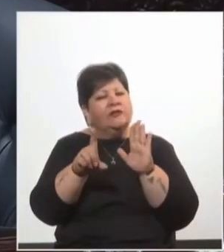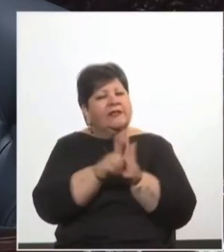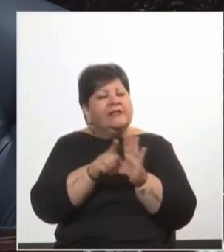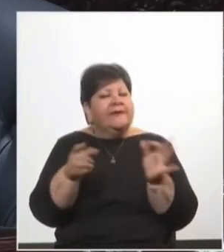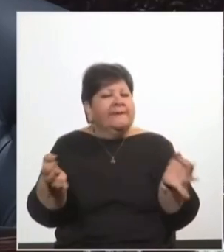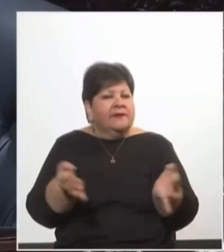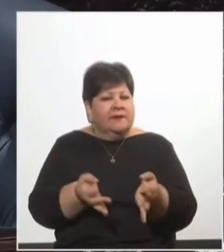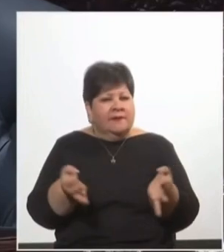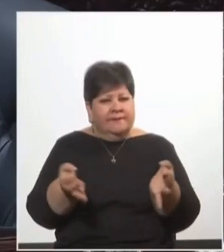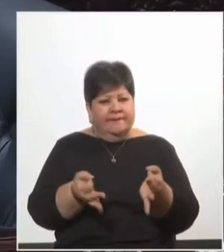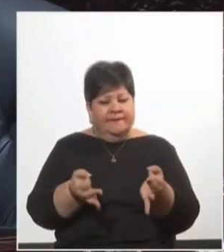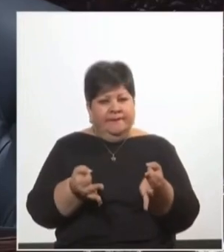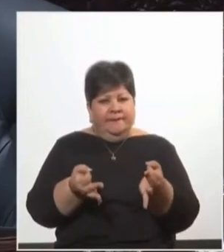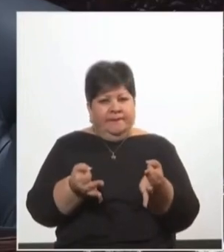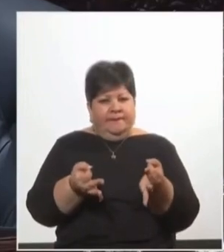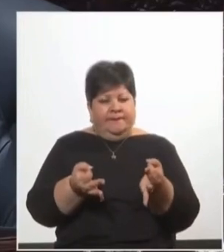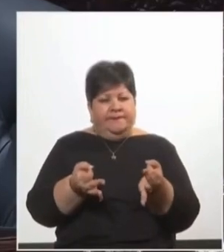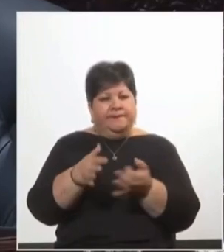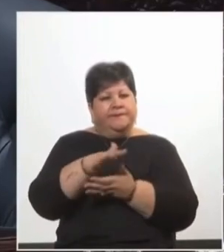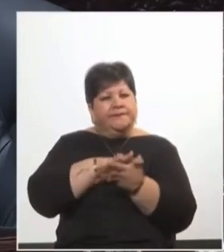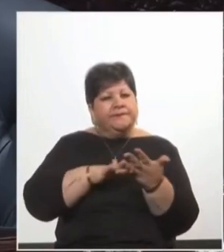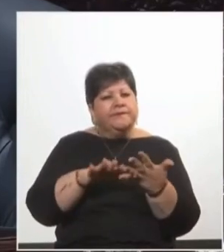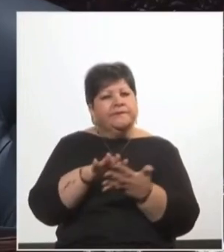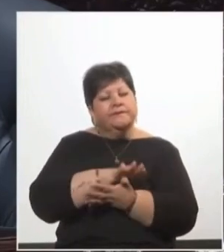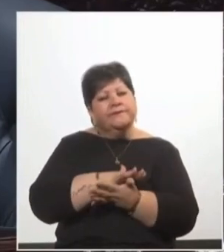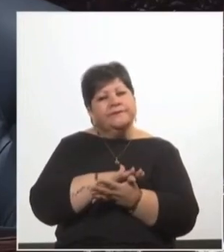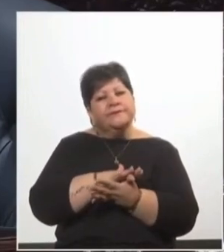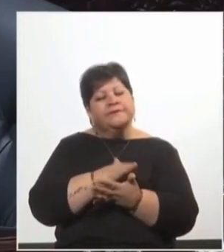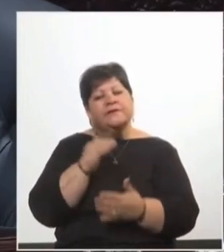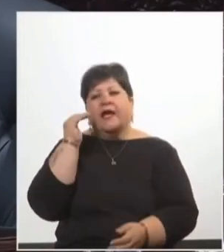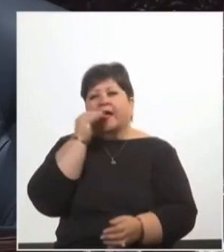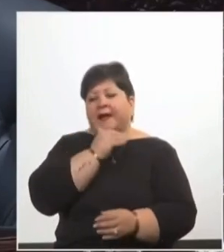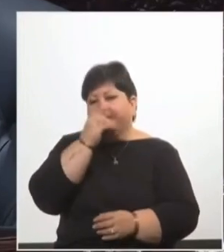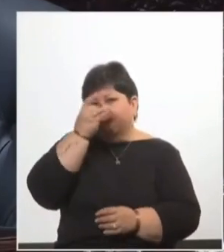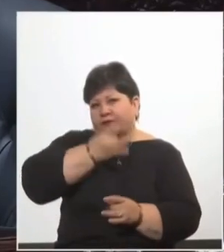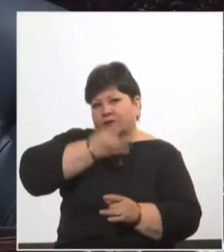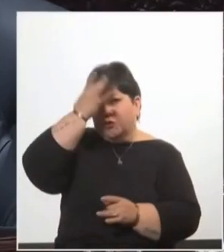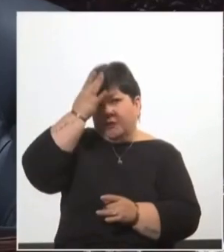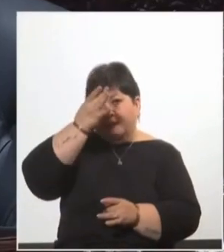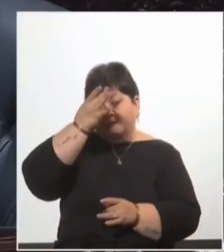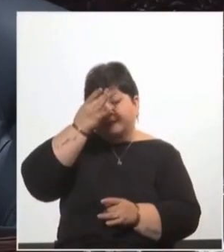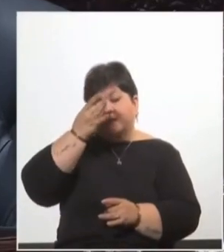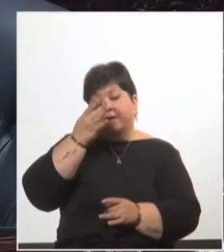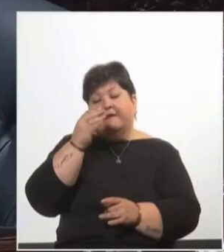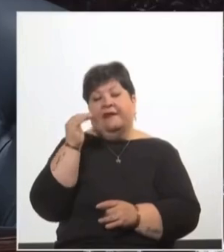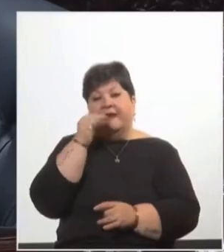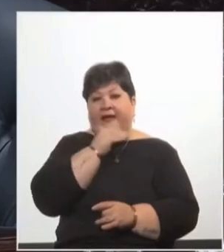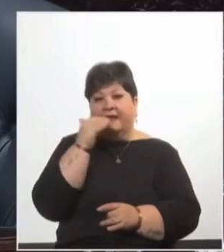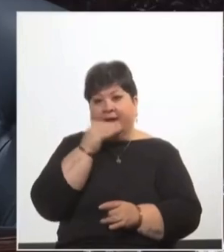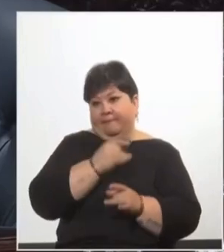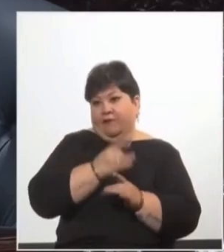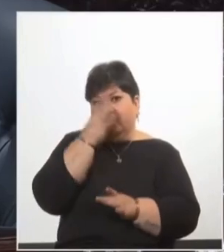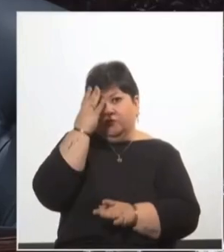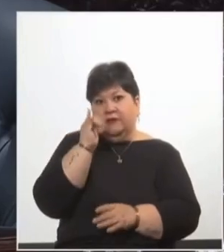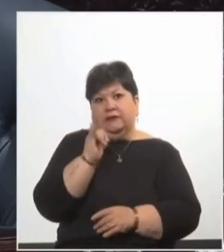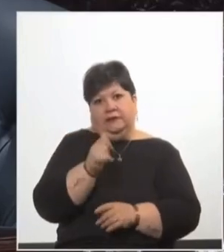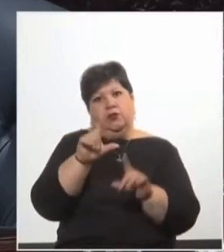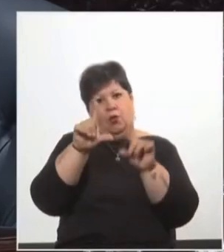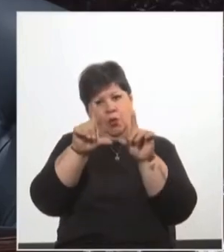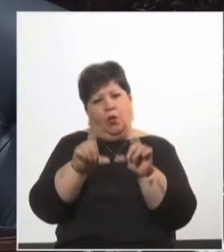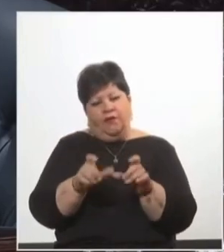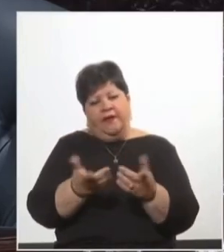especiales para la situación de la caja profesional y de la caja bancaria. De la caja profesional nos queda clarísimo que es